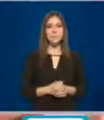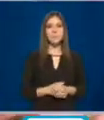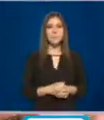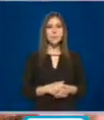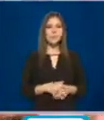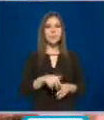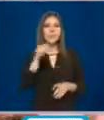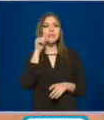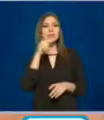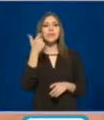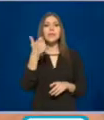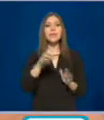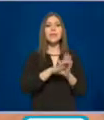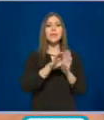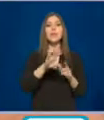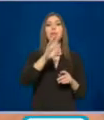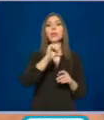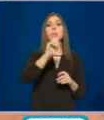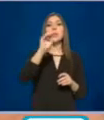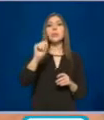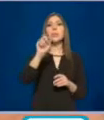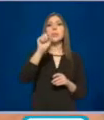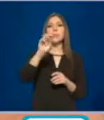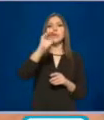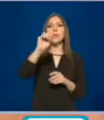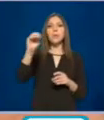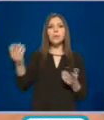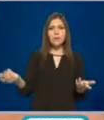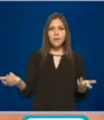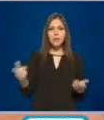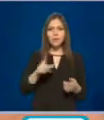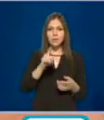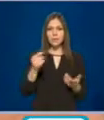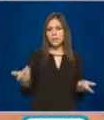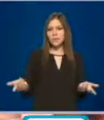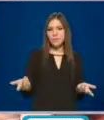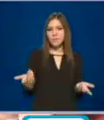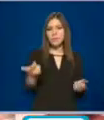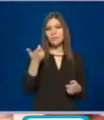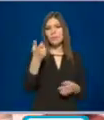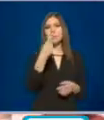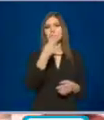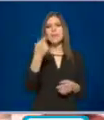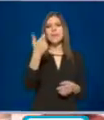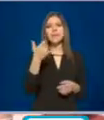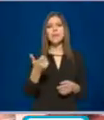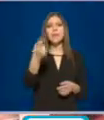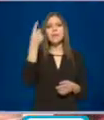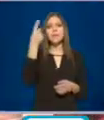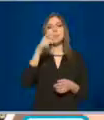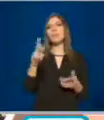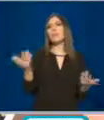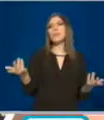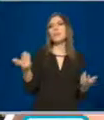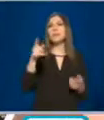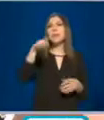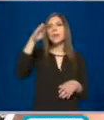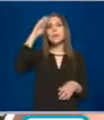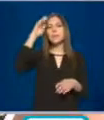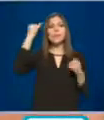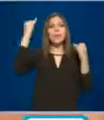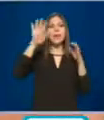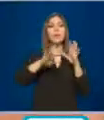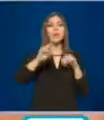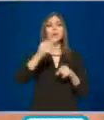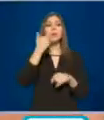¿no? 99.99, lléveselo. Y ya que después reaccionas dices, fueron 100 pesos, pero Claro. como que Sí. no, tú los 100 pesos no. Y luego no tienen cambio,